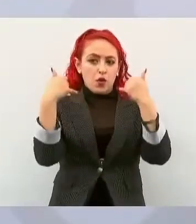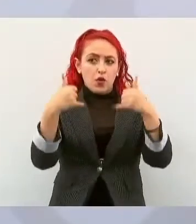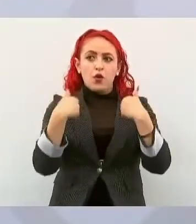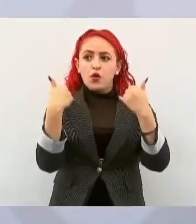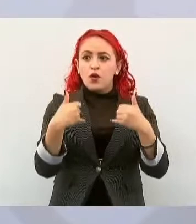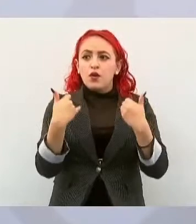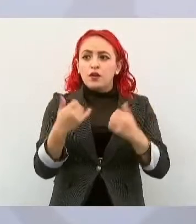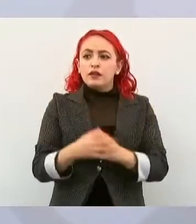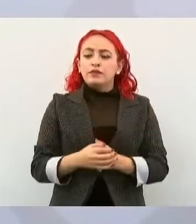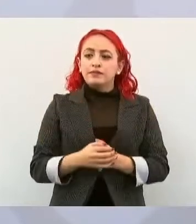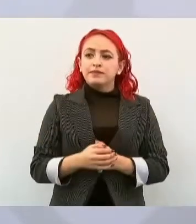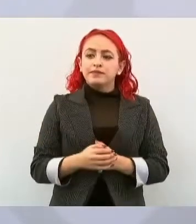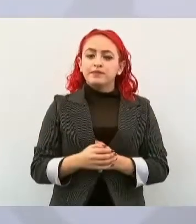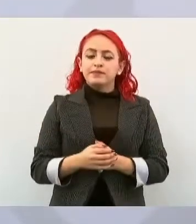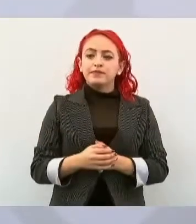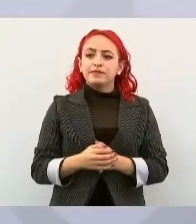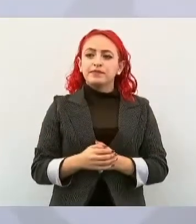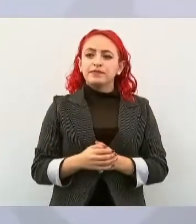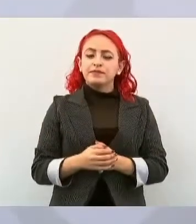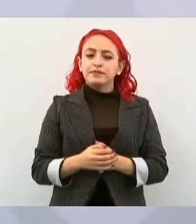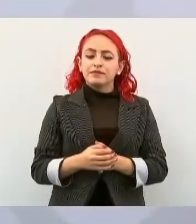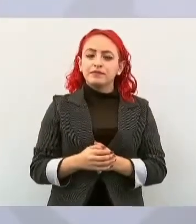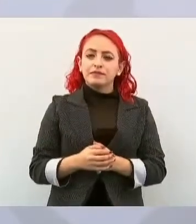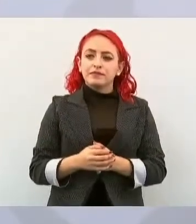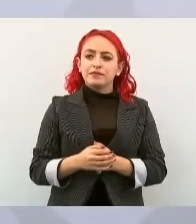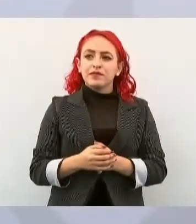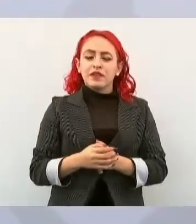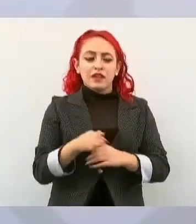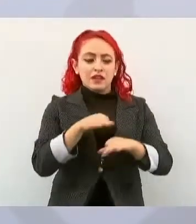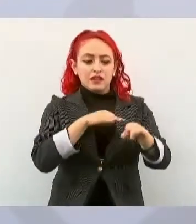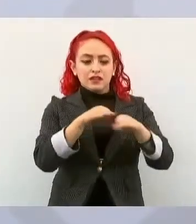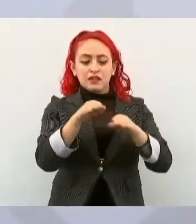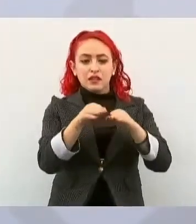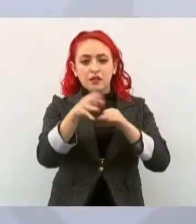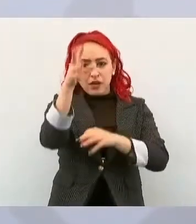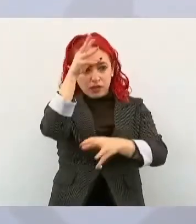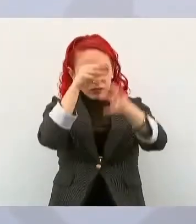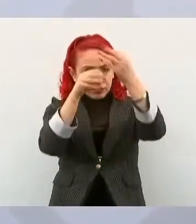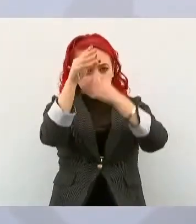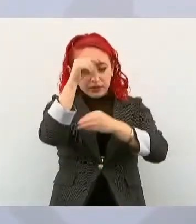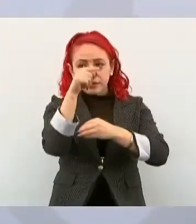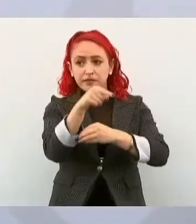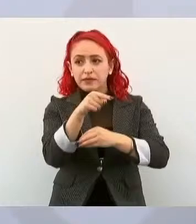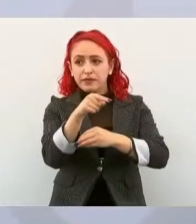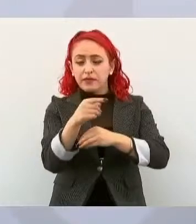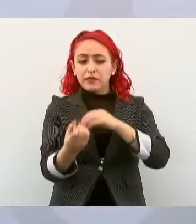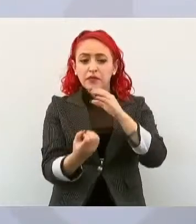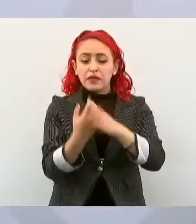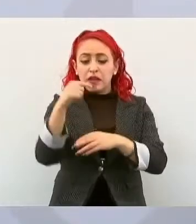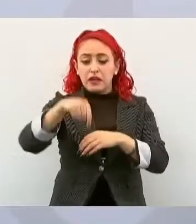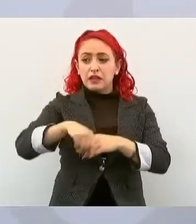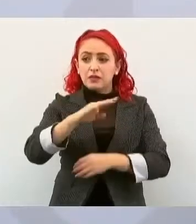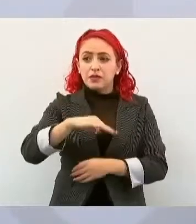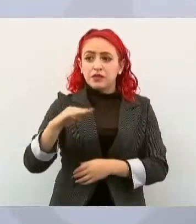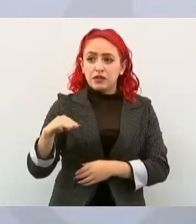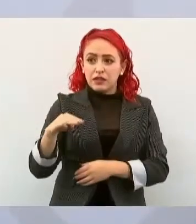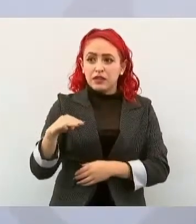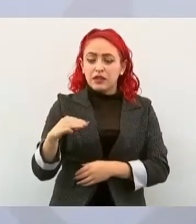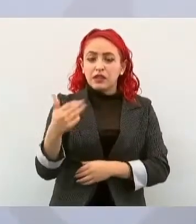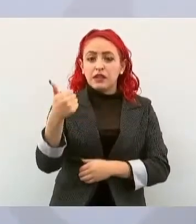jóvenes que están trabajando como aprendices en Michoacán.